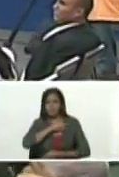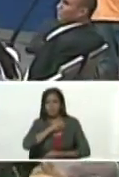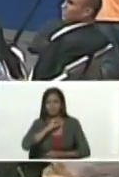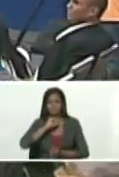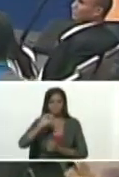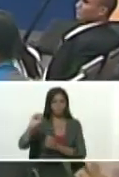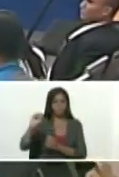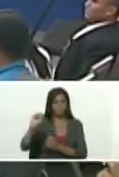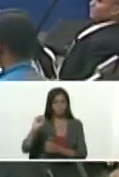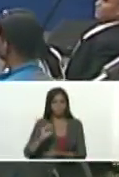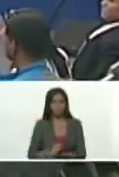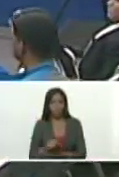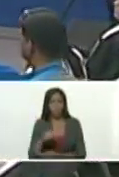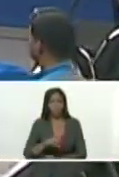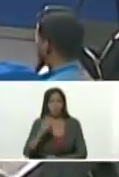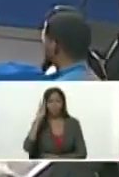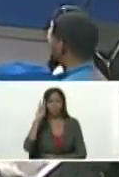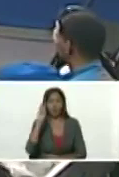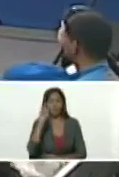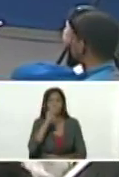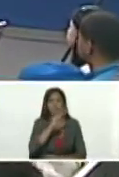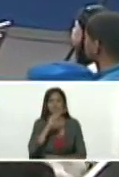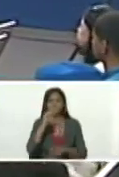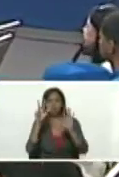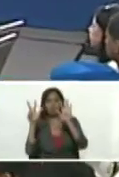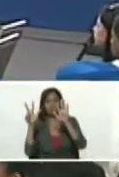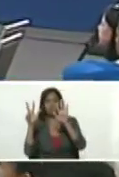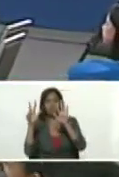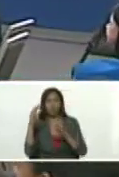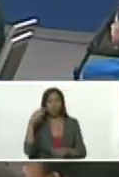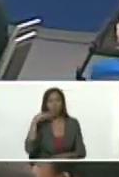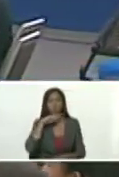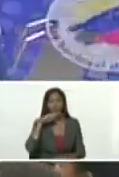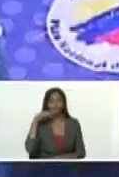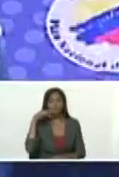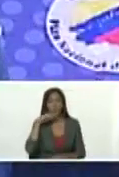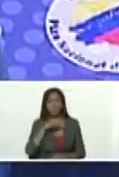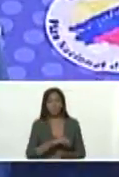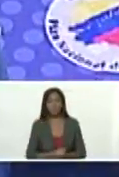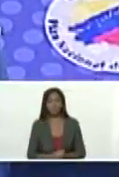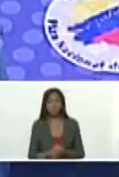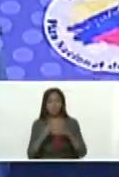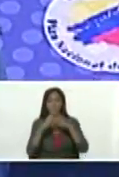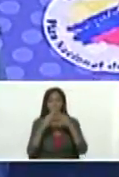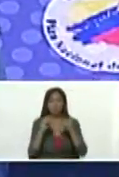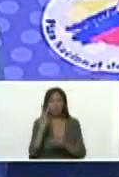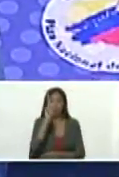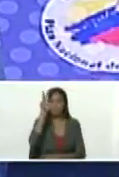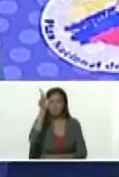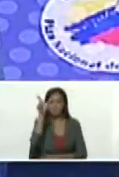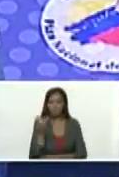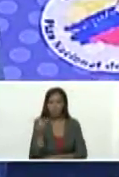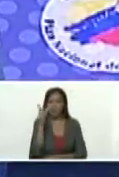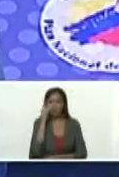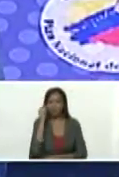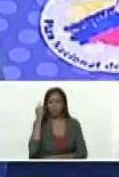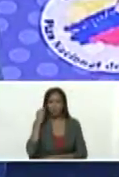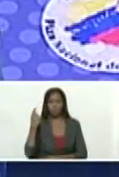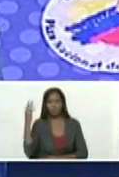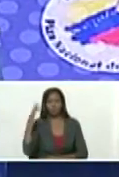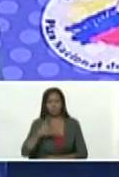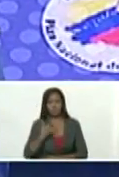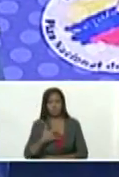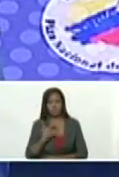hoy lunes 28 de octubre, todos los venezolanos y venezolanas debemos